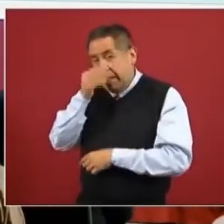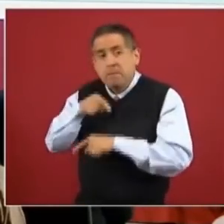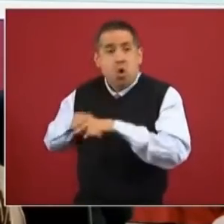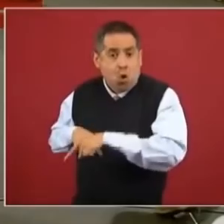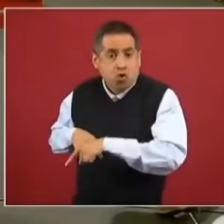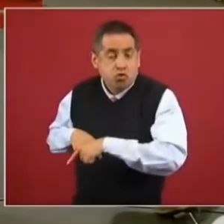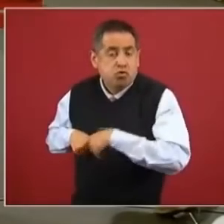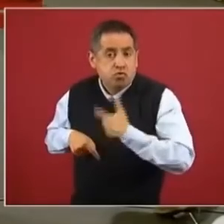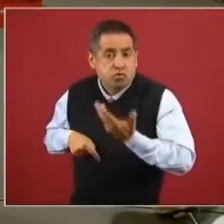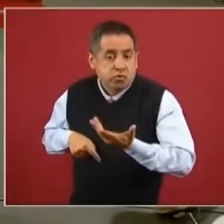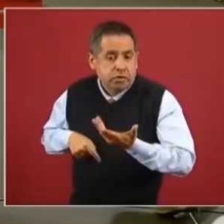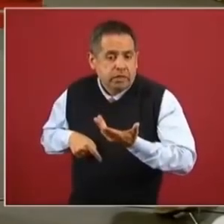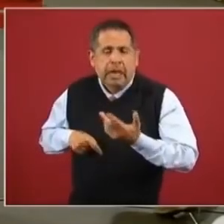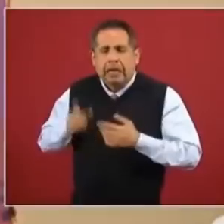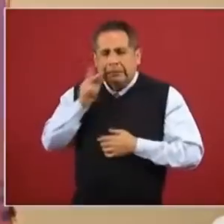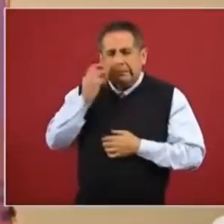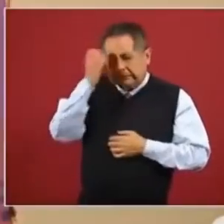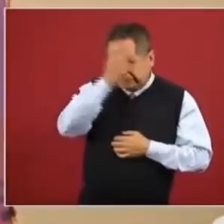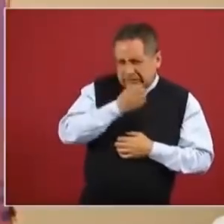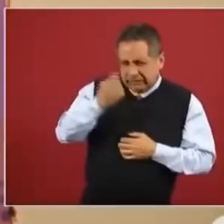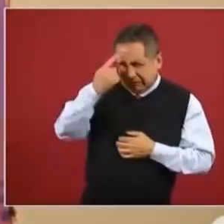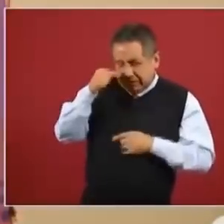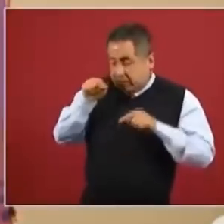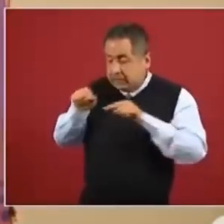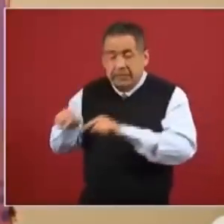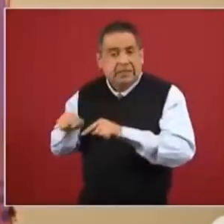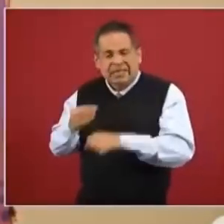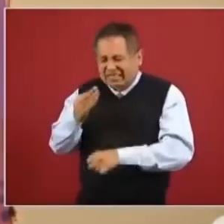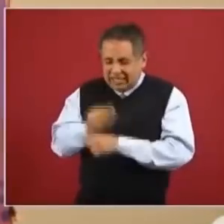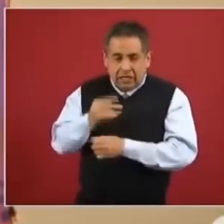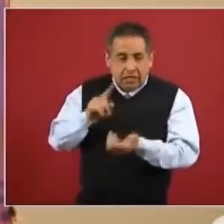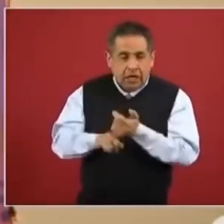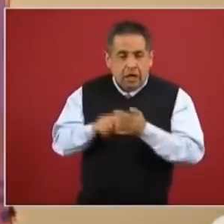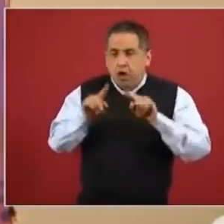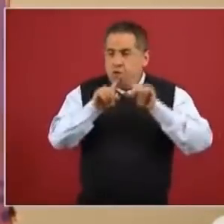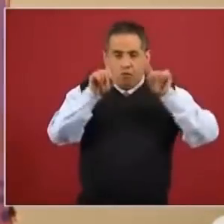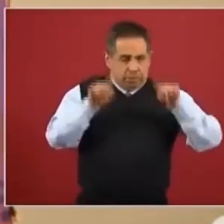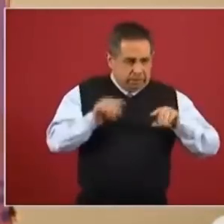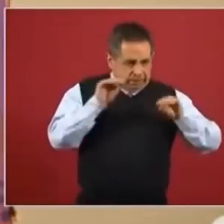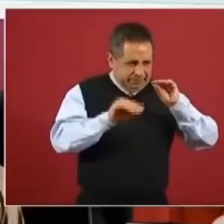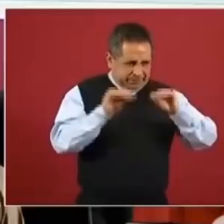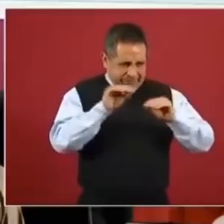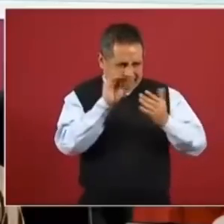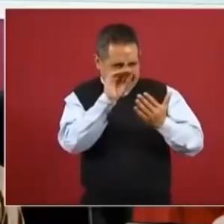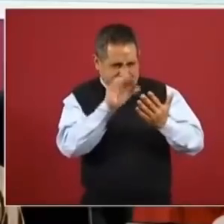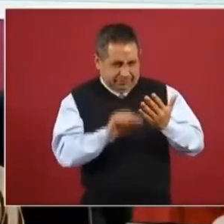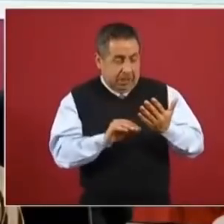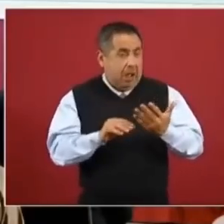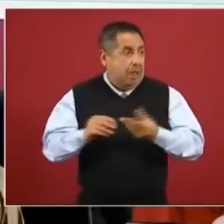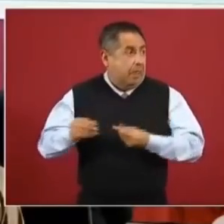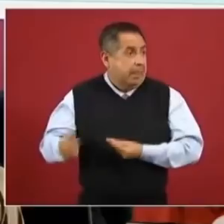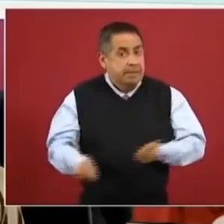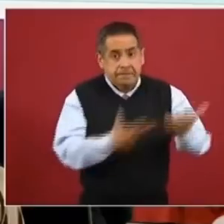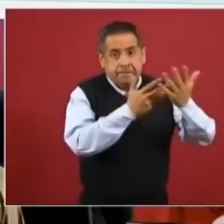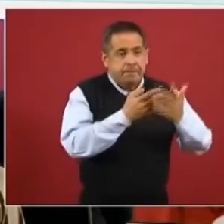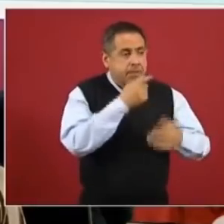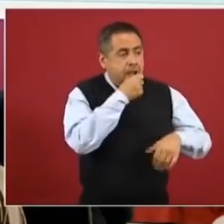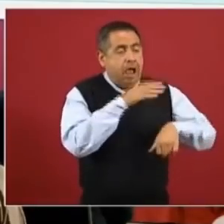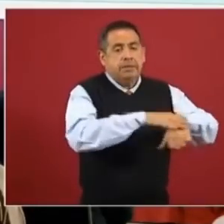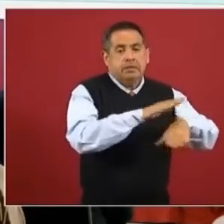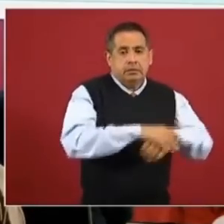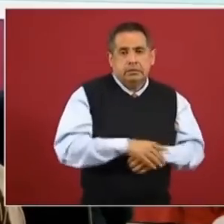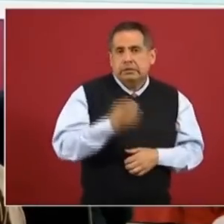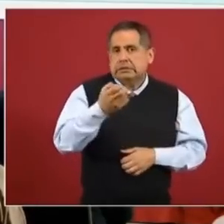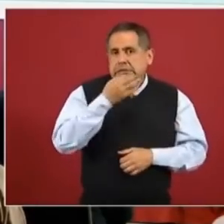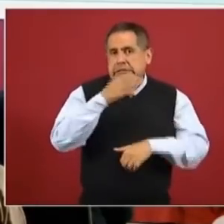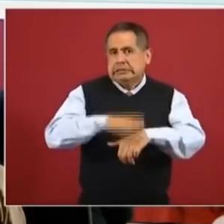al momento de tomar sus pruebas para diagnóstico, en ese mismo formato yo lo vacío. Entonces, es importante que se los